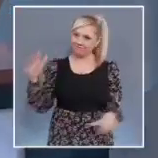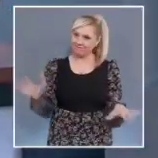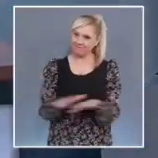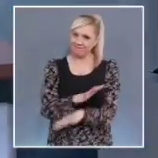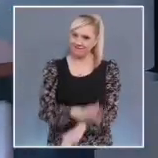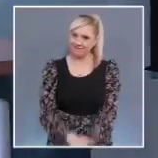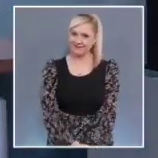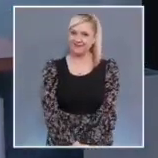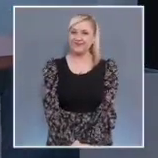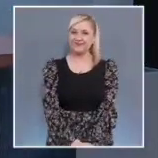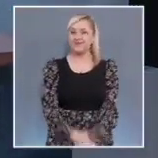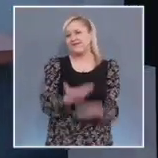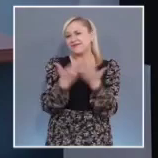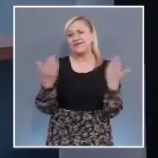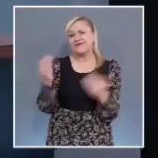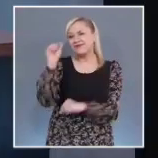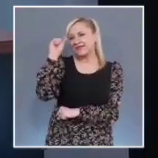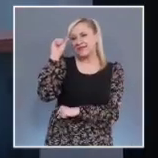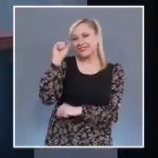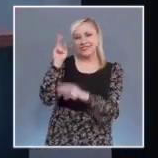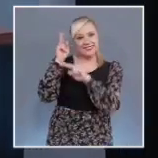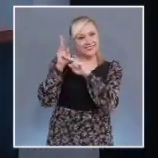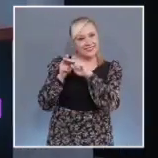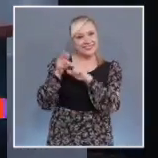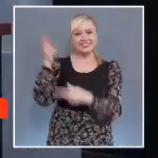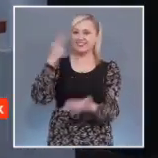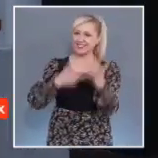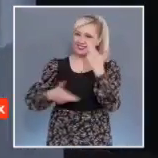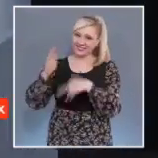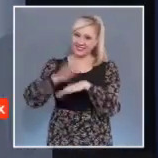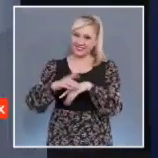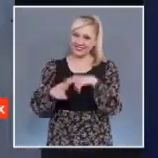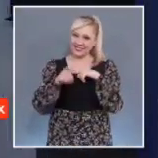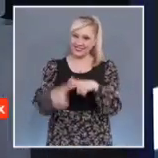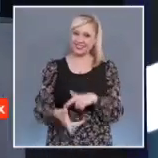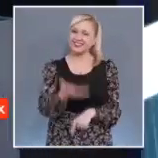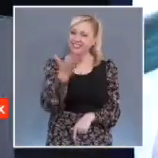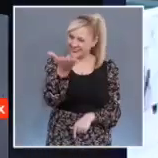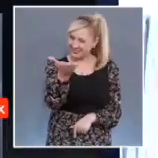Vámonos rápidamente a una pausa y regresamos con más información. No se vayan.